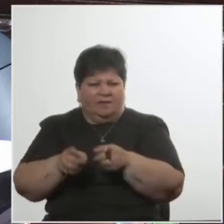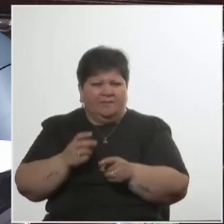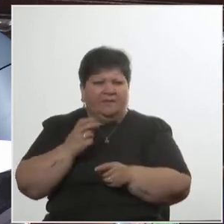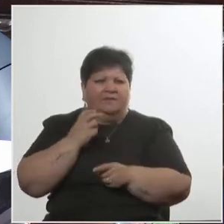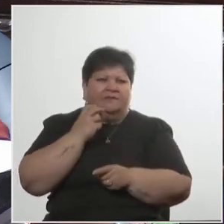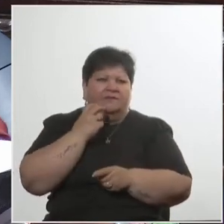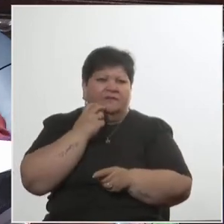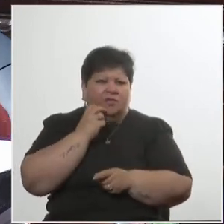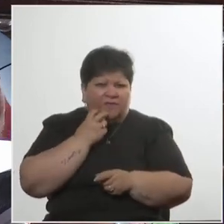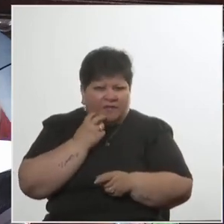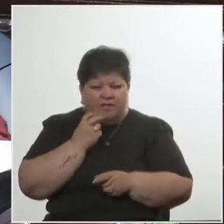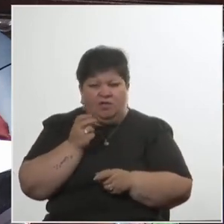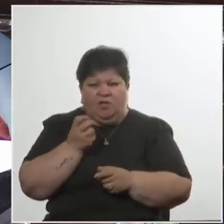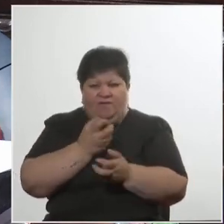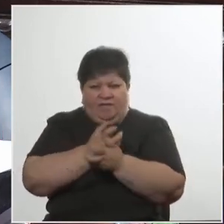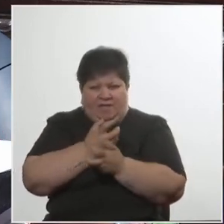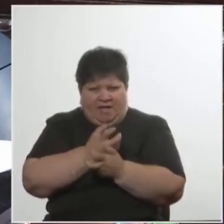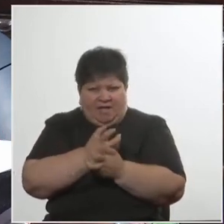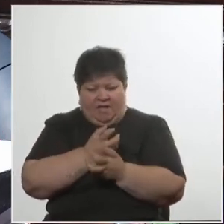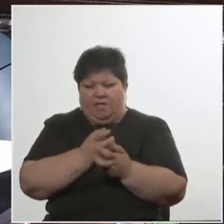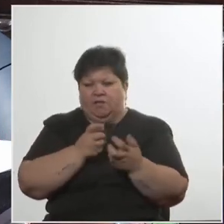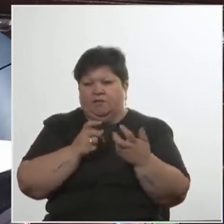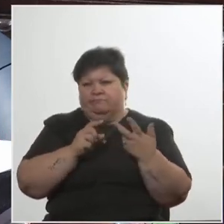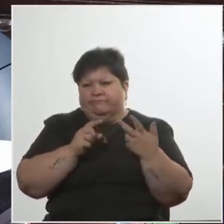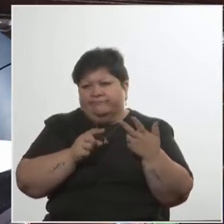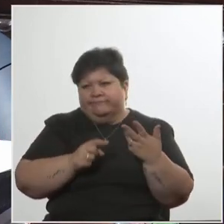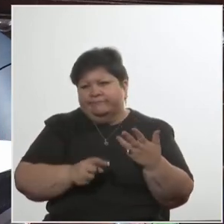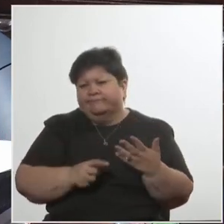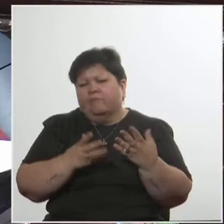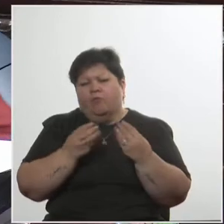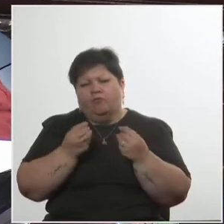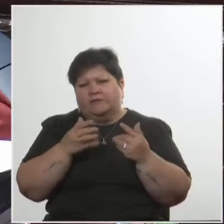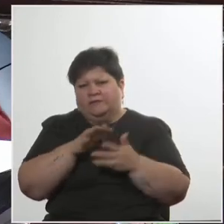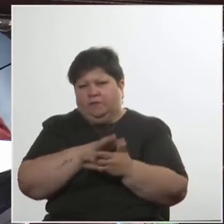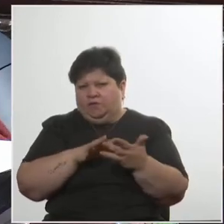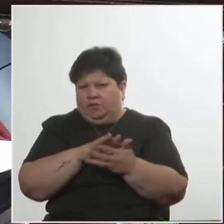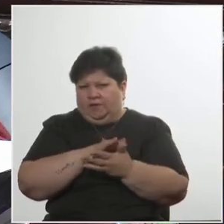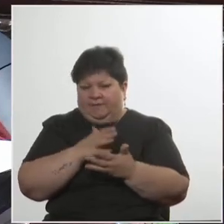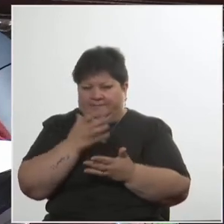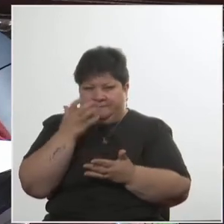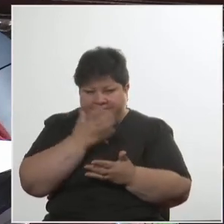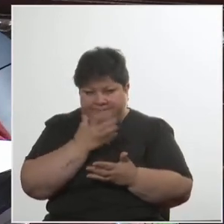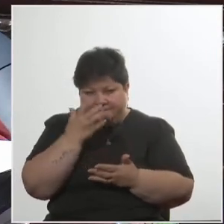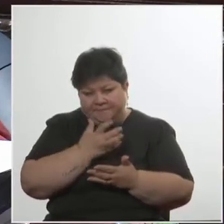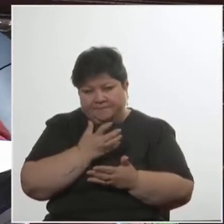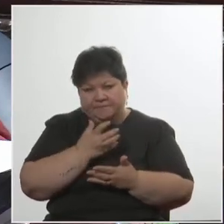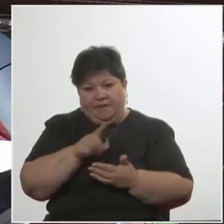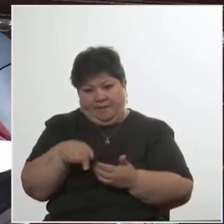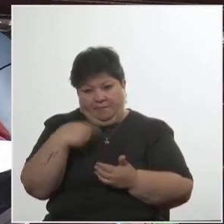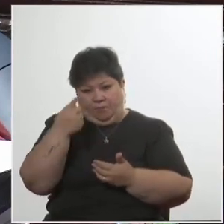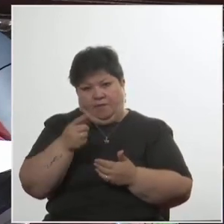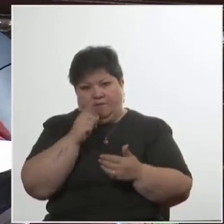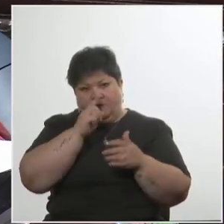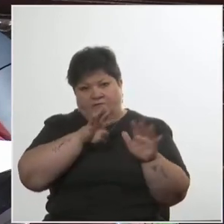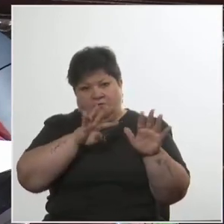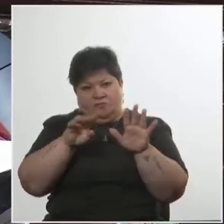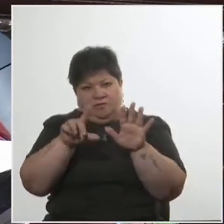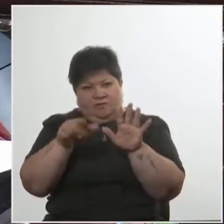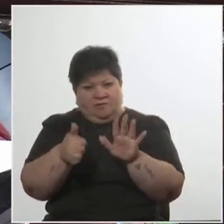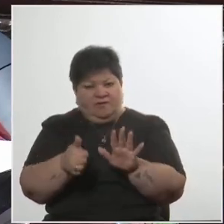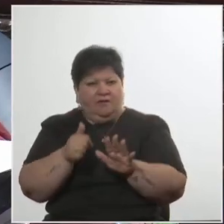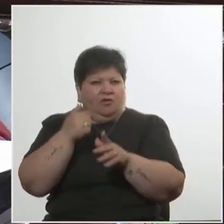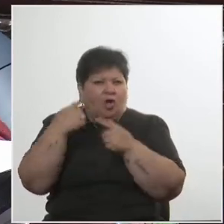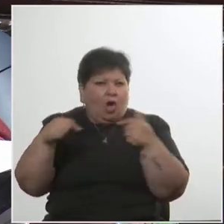envenenados se ponían otro podemos tener decenas este después del 76 en este país